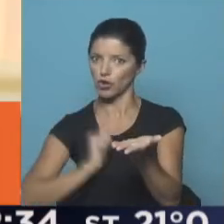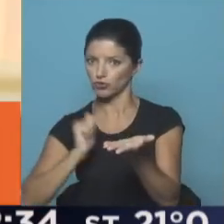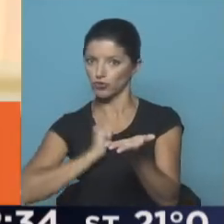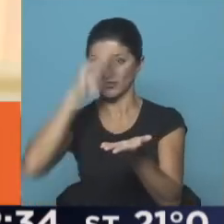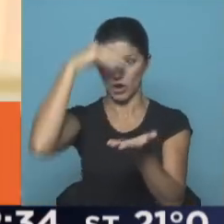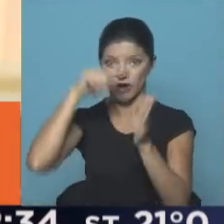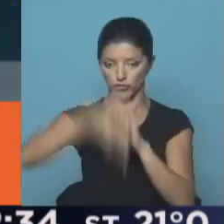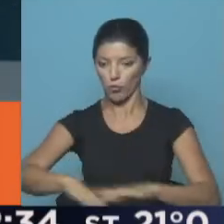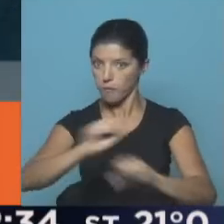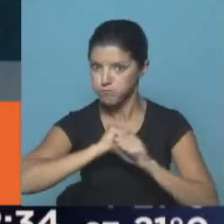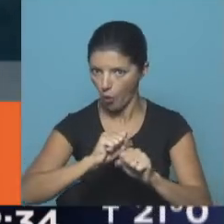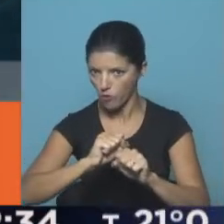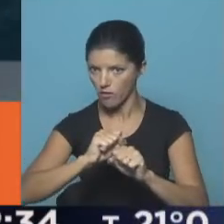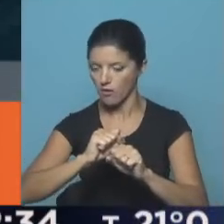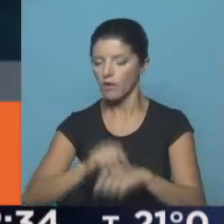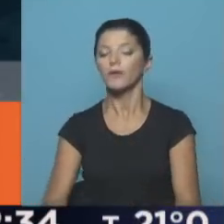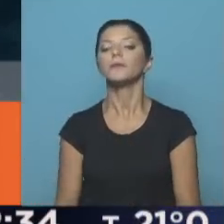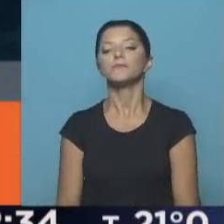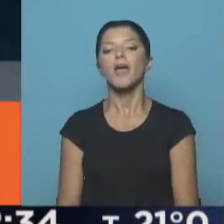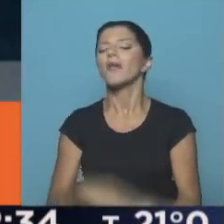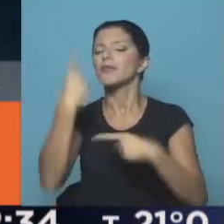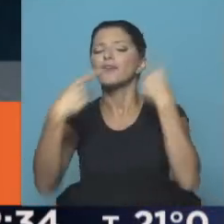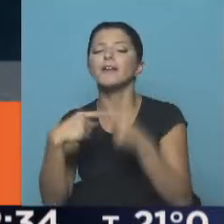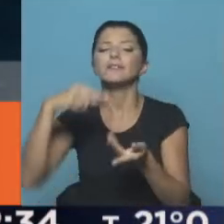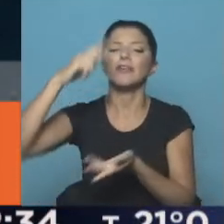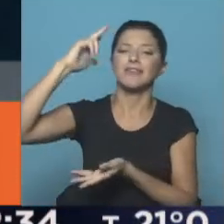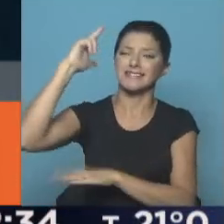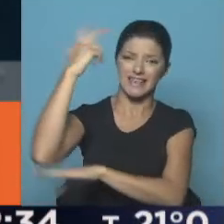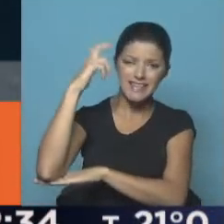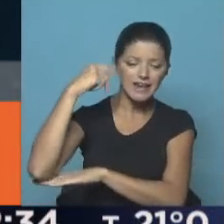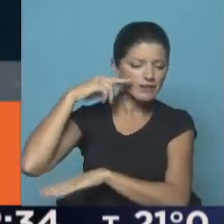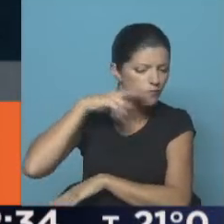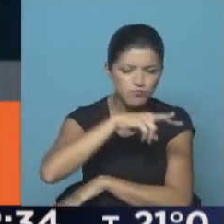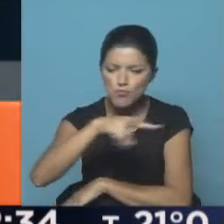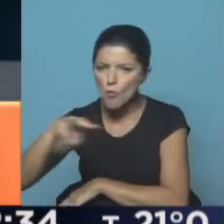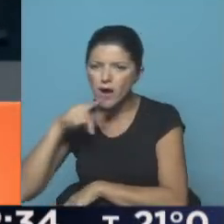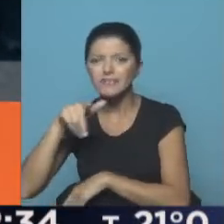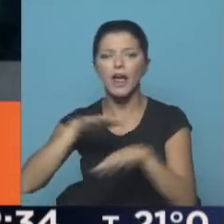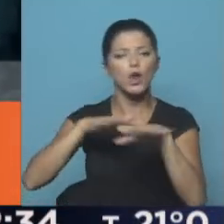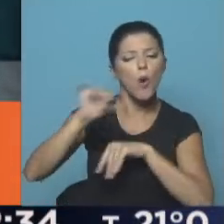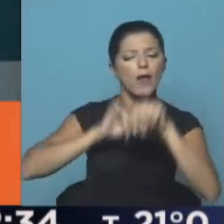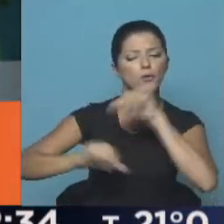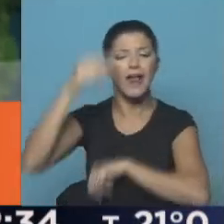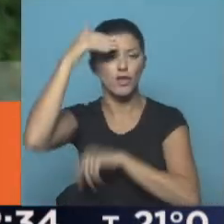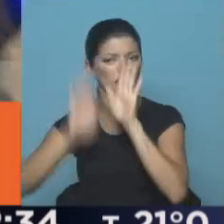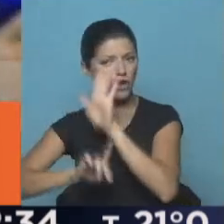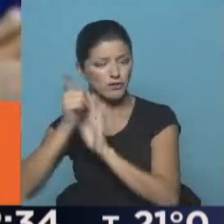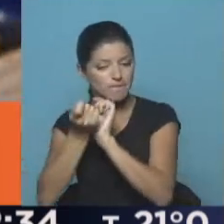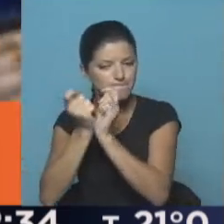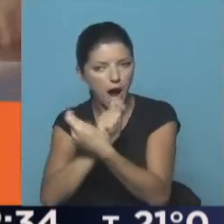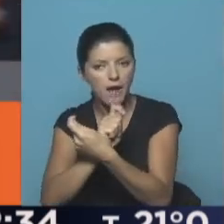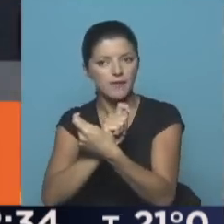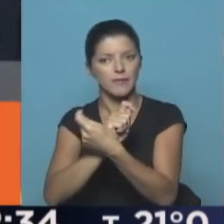Sur. Por otro lado, diversas imágenes satelitales dieron cuenta de movimientos en los sitios nucleares norcoreanos consistentes